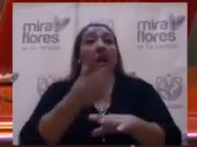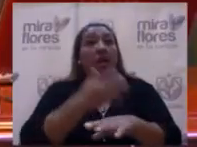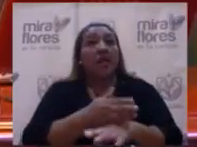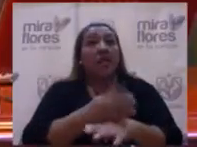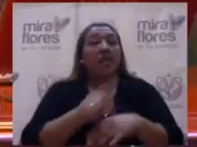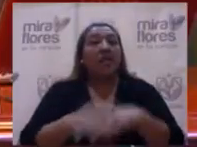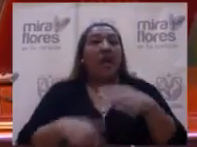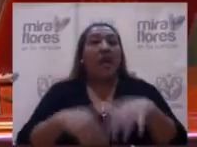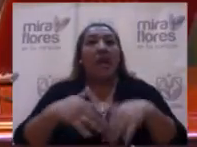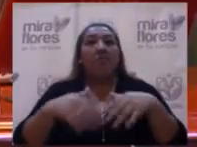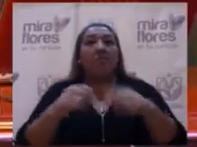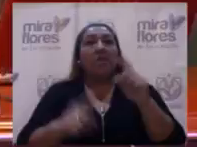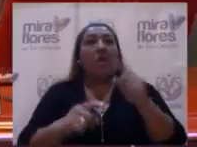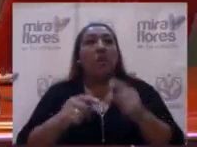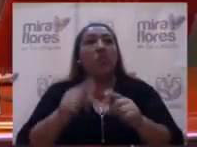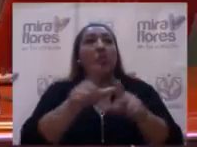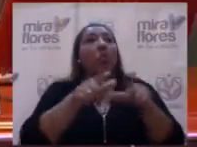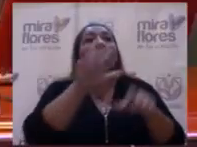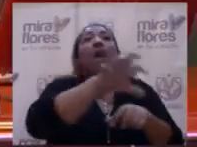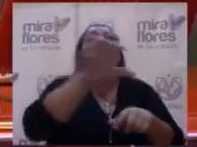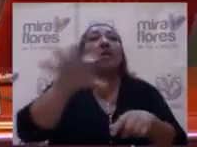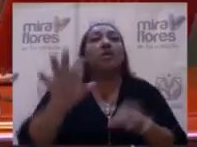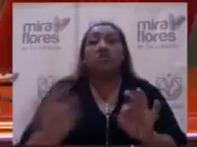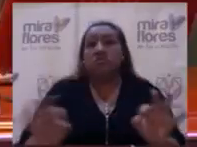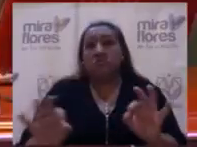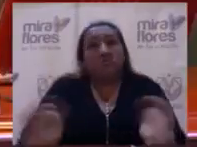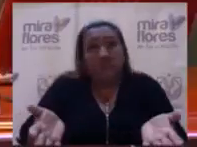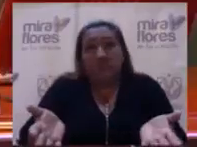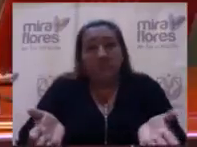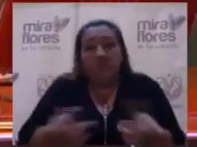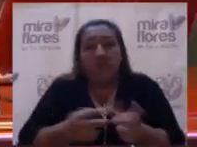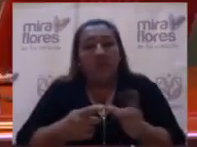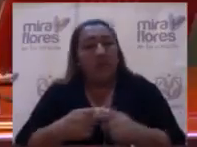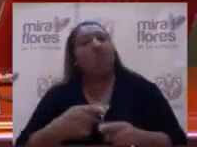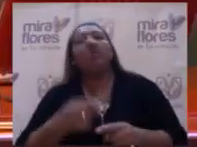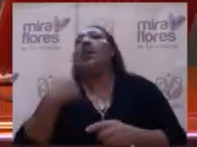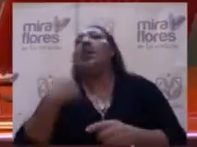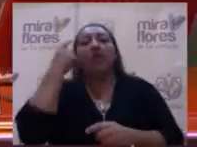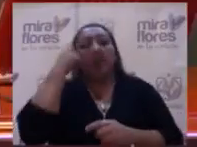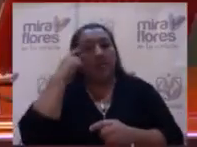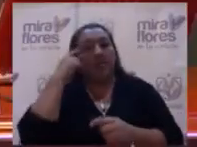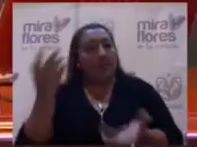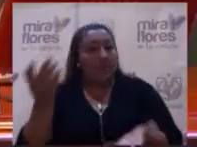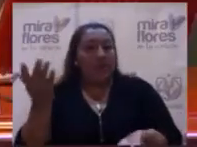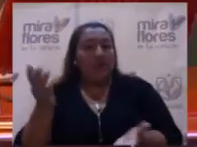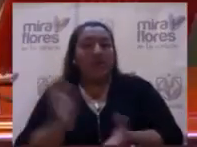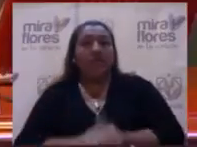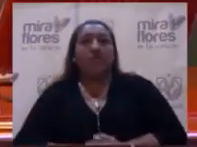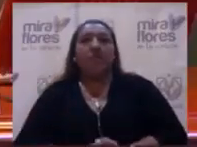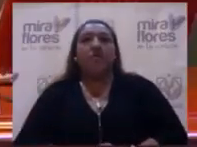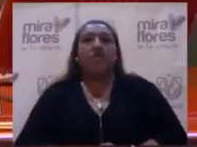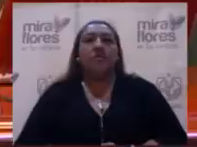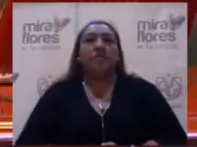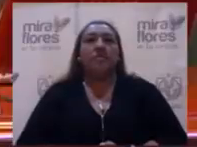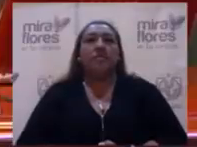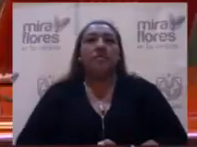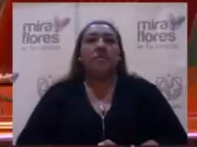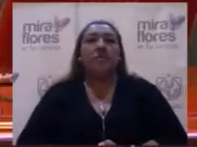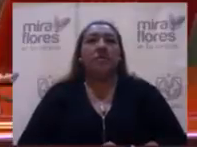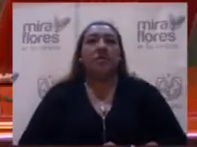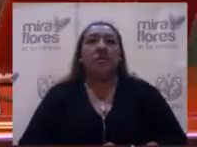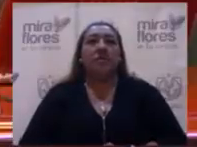la marcha de alguna de las áreas. Entonces, también hay que tomar eso en cuenta y medir las